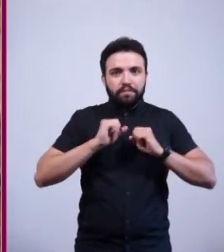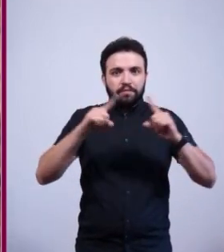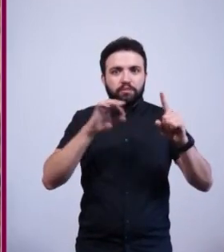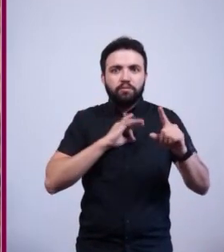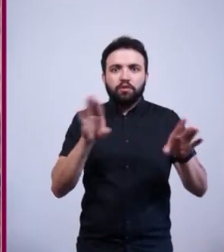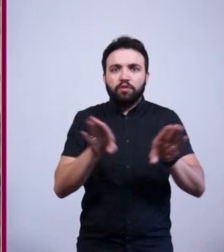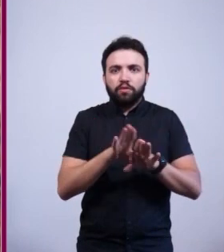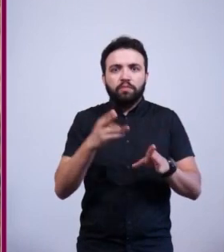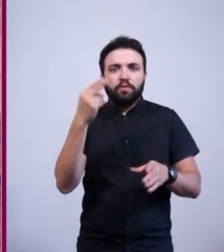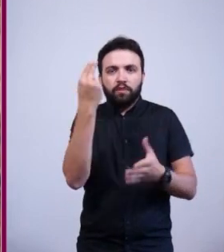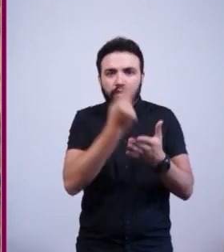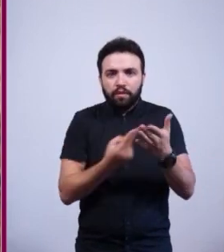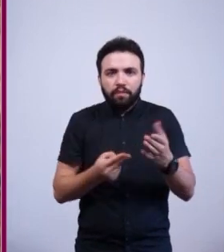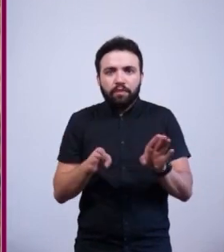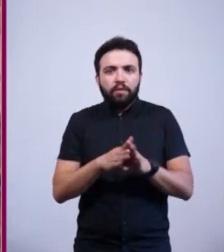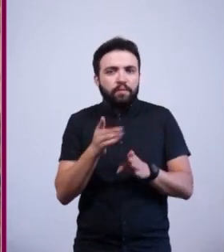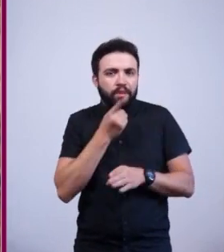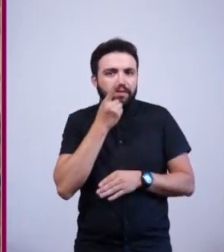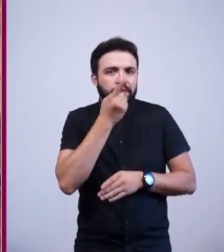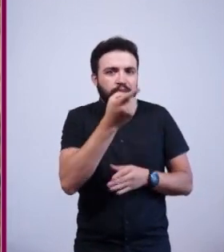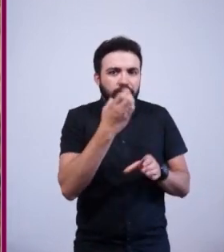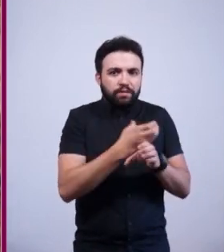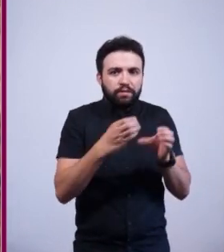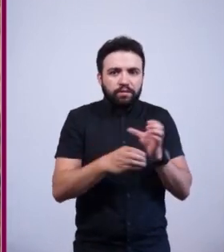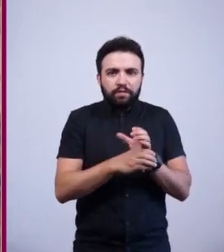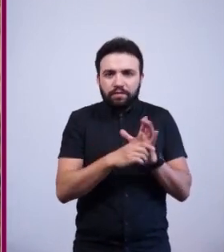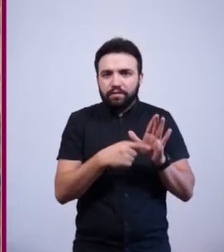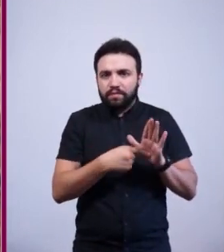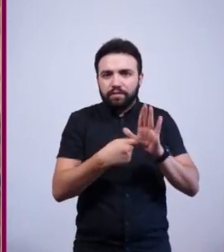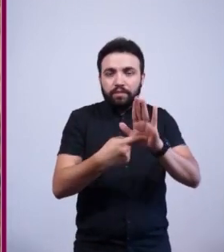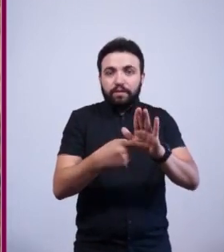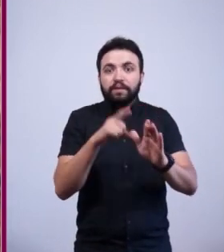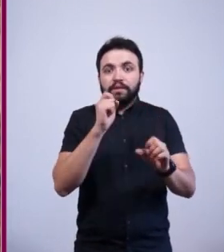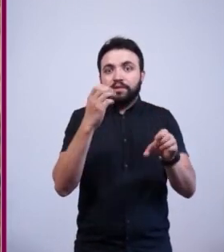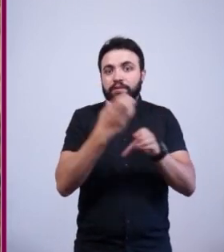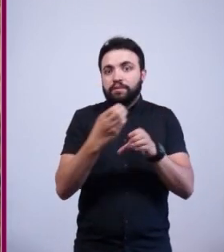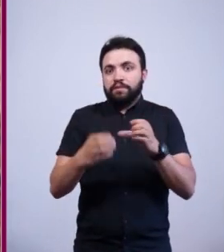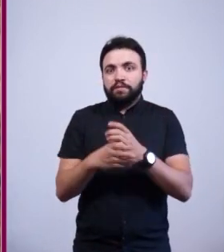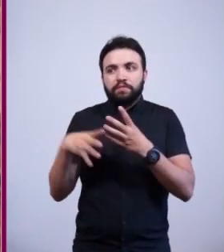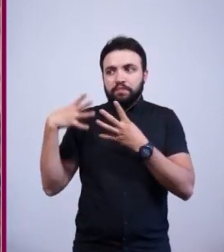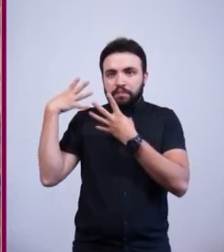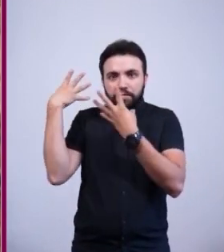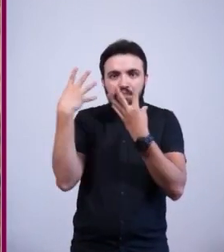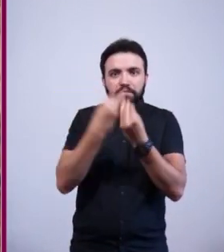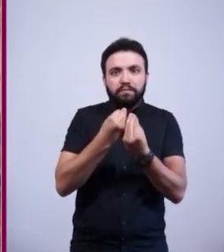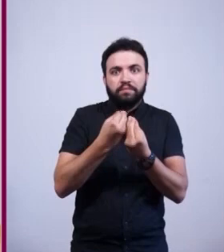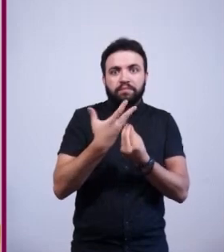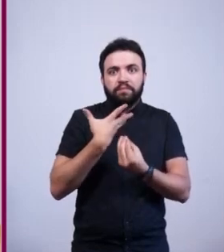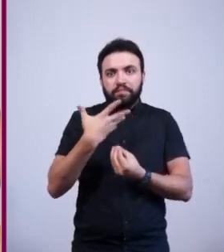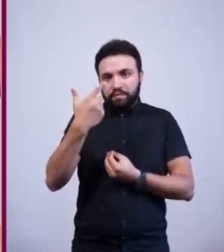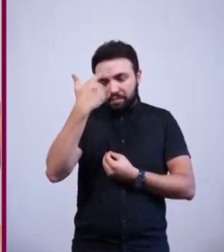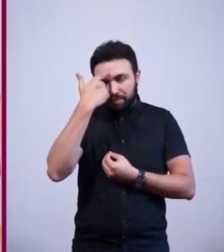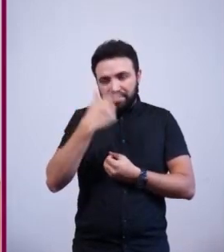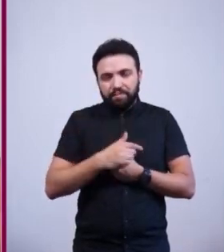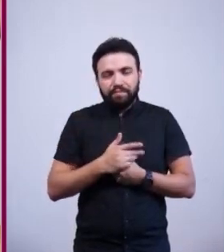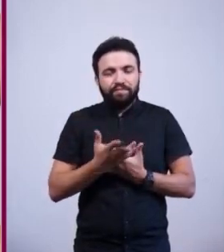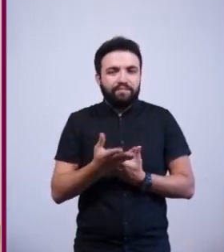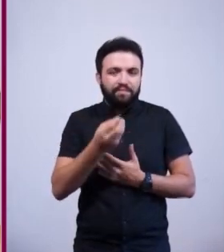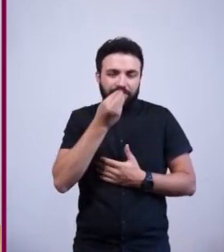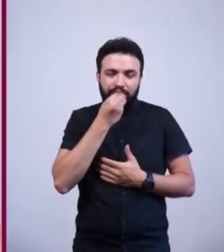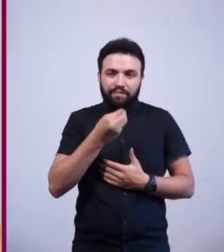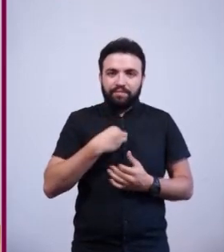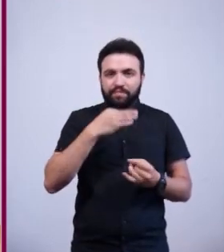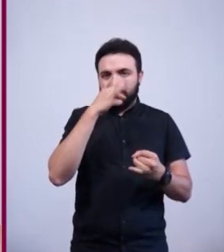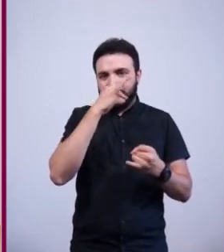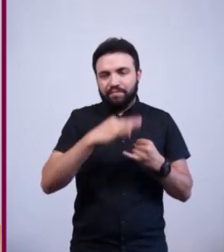poder dibujar e ir creando narrativas con las relaciones de las cosas que vamos acumulando en el cerebro. Lamentablemente llegamos